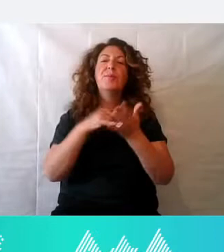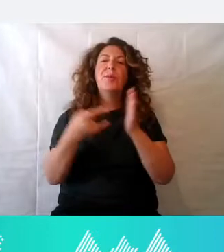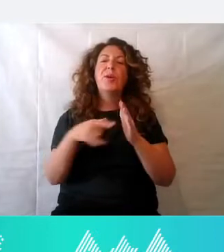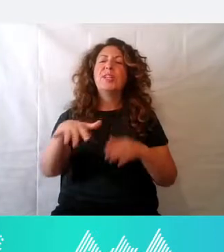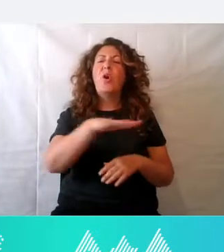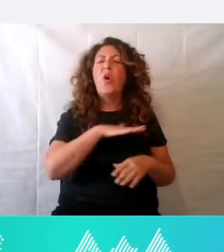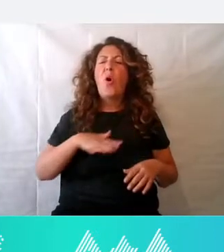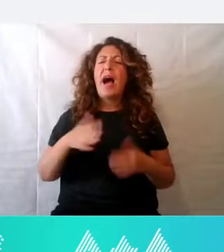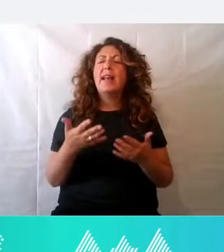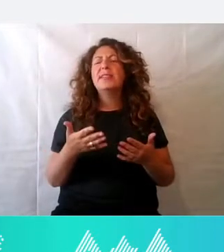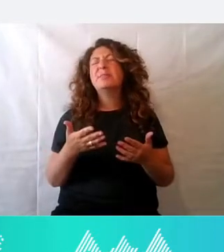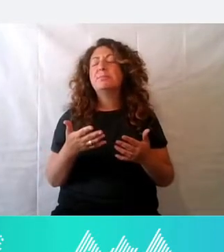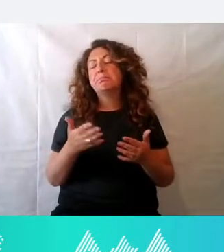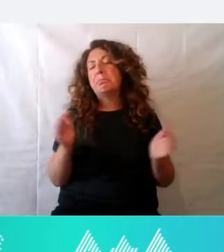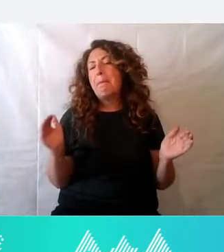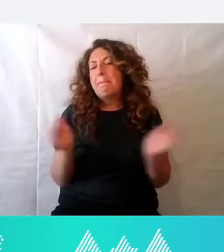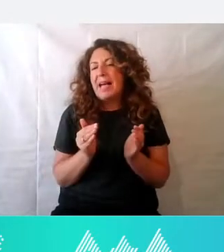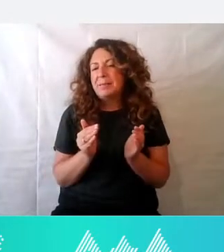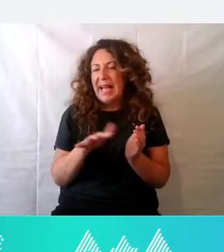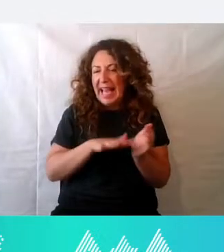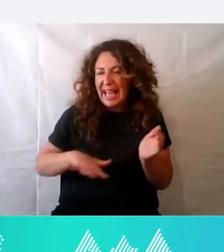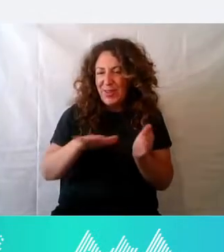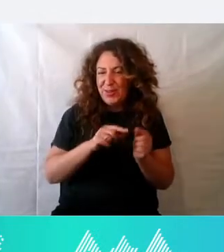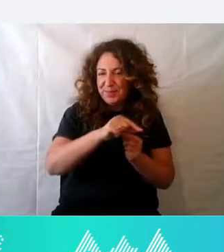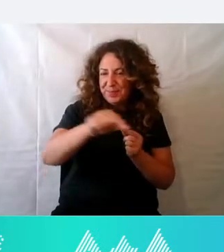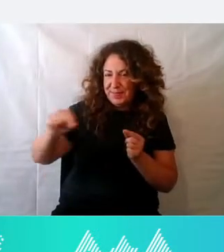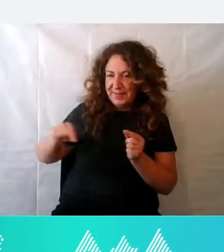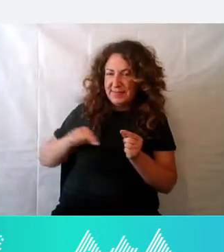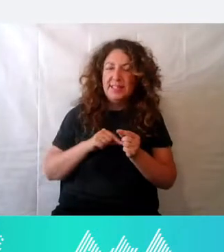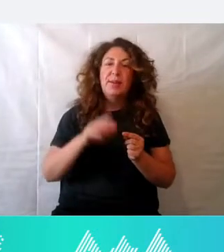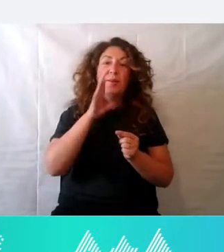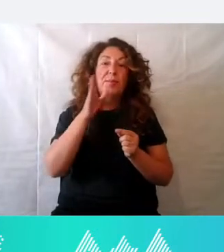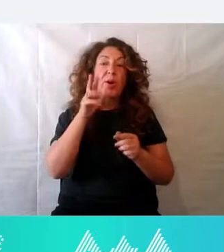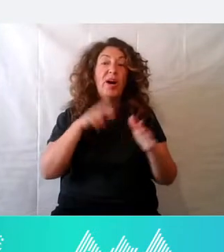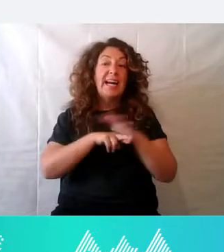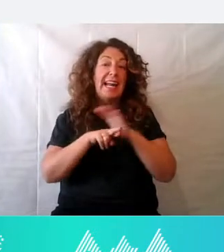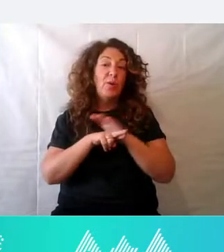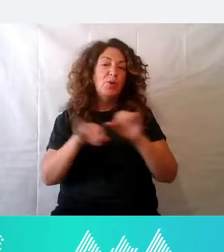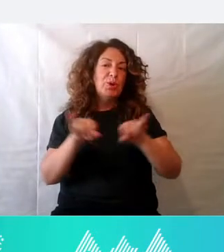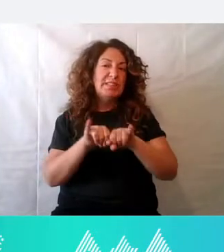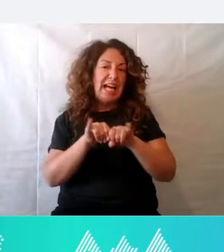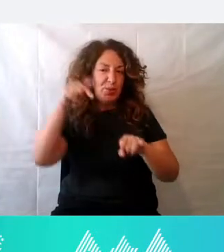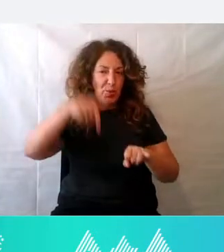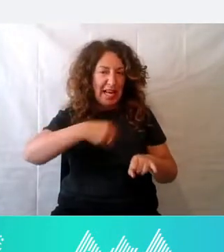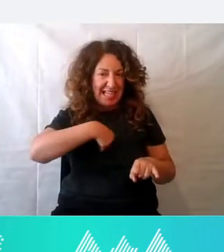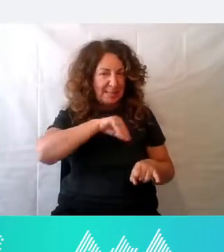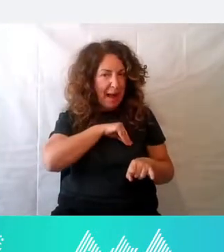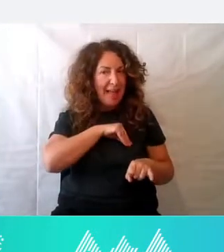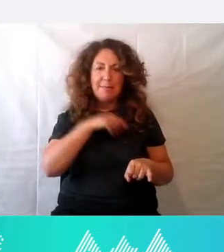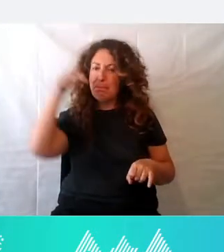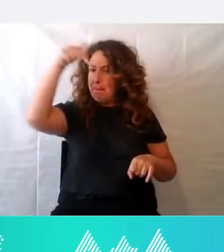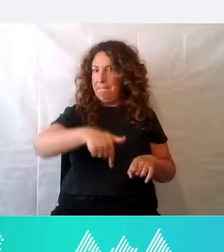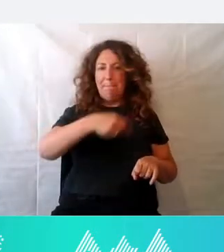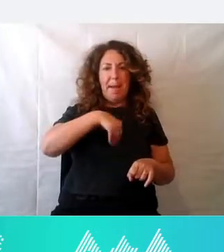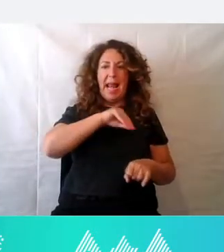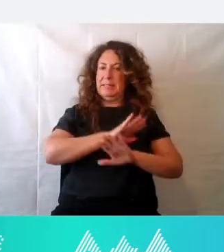y más pequeños en términos de alcance porque los hacemos con los recursos del samsung españa para españa pero creemos que sí